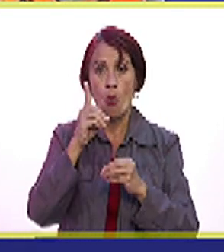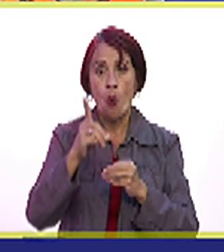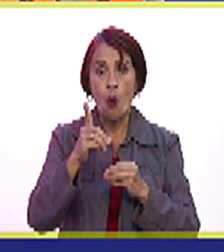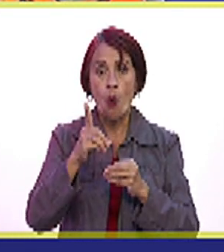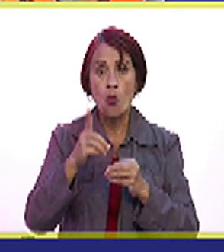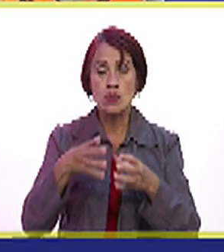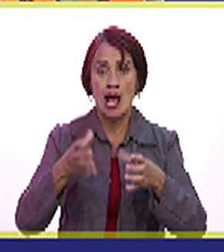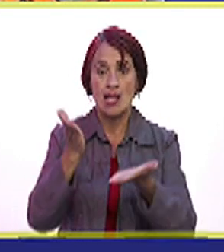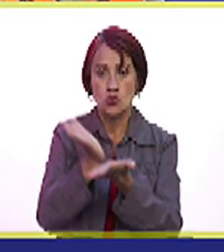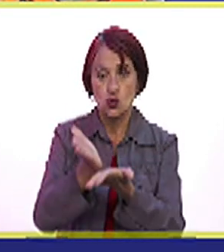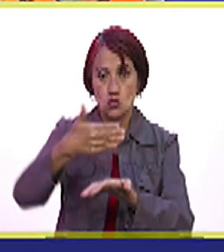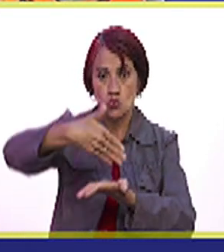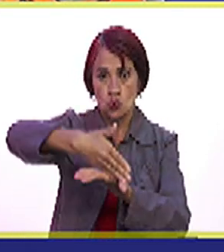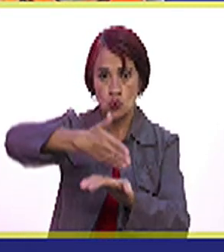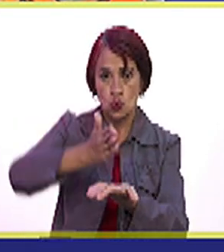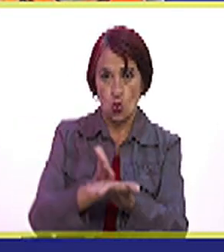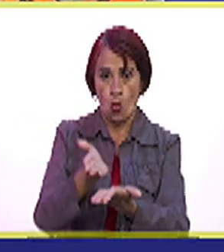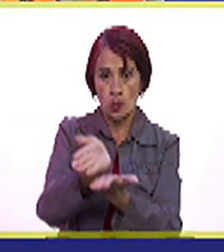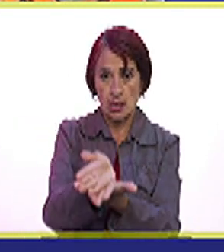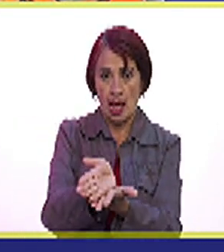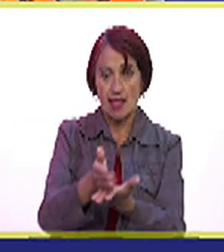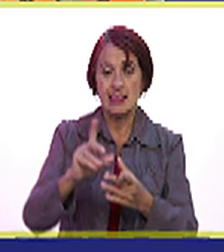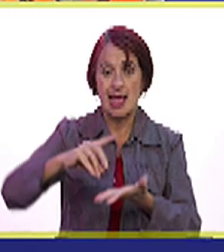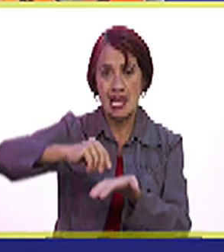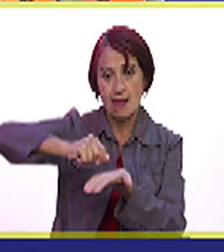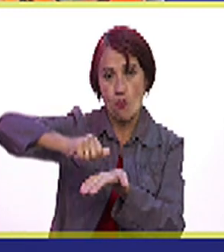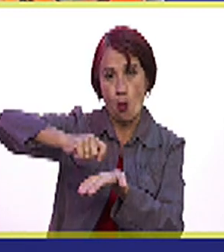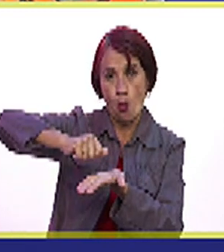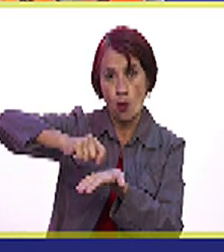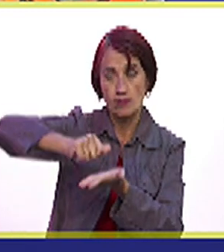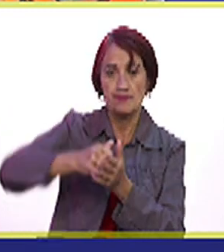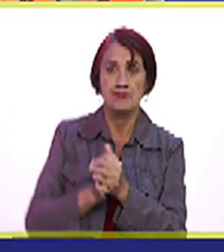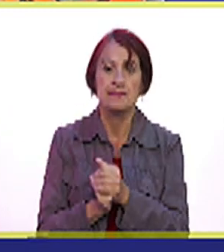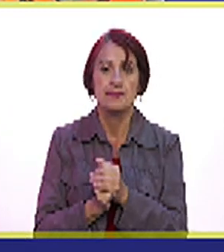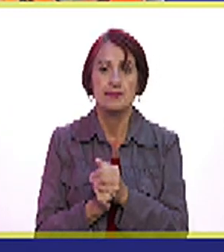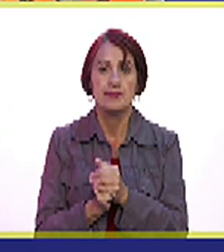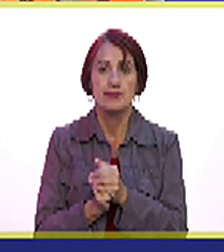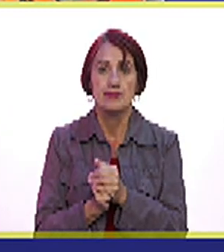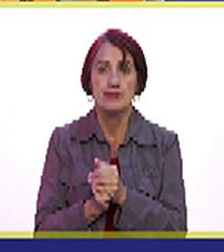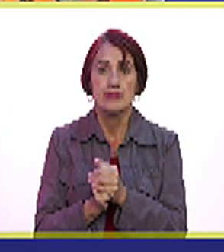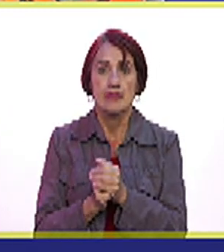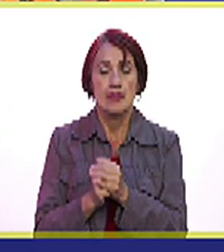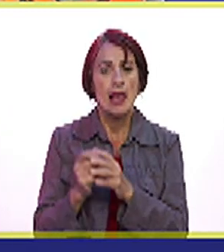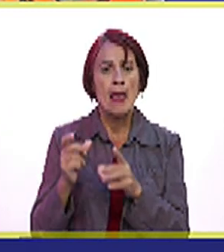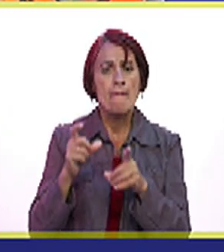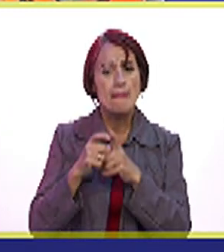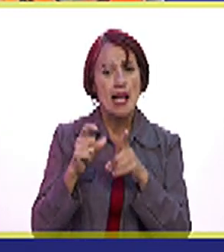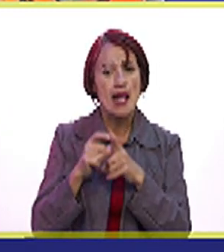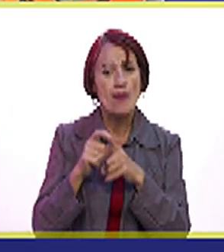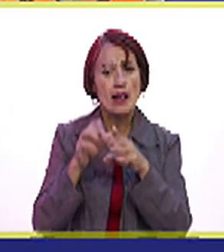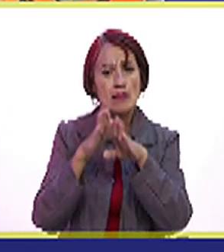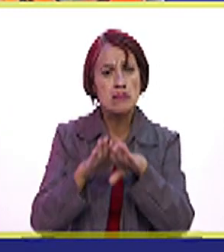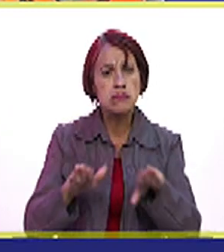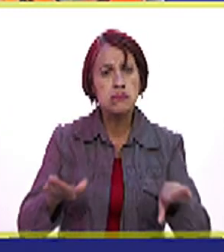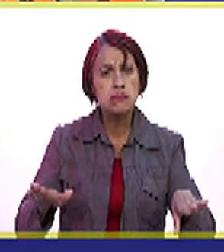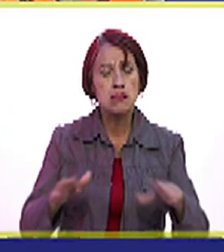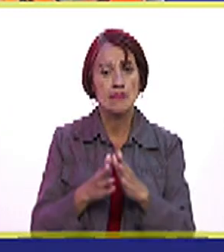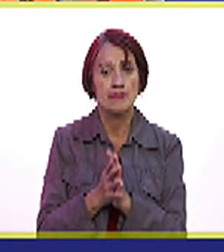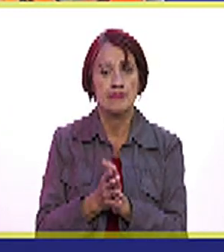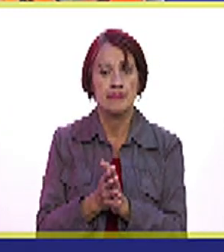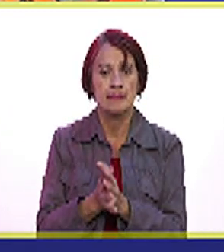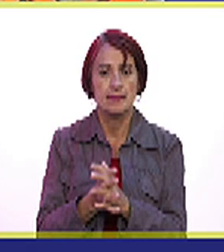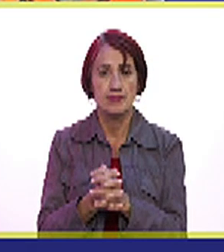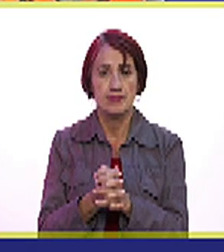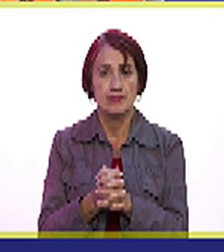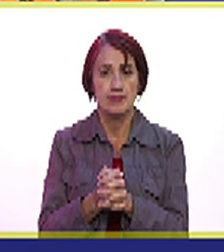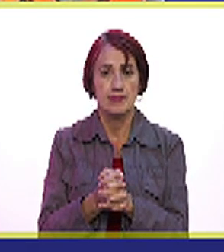limón, ¿ok? Y en voz pasiva sería, a lemon pie is being made by María. A lemon pie